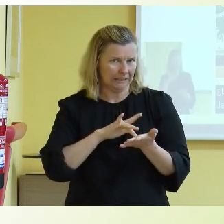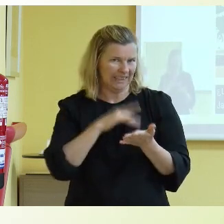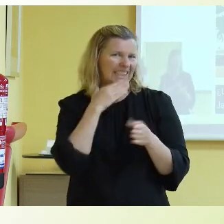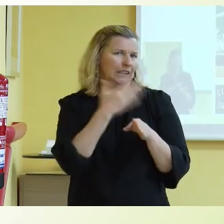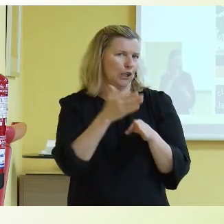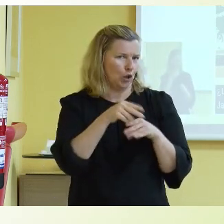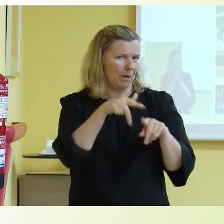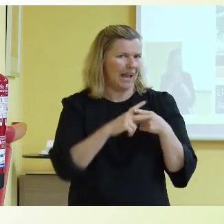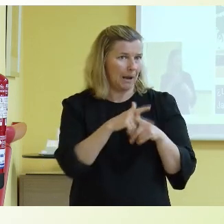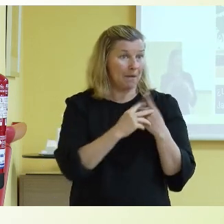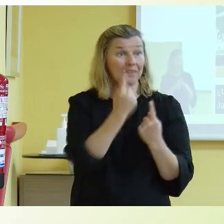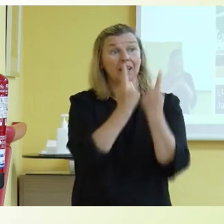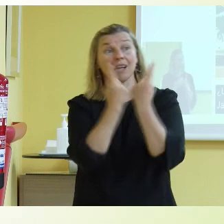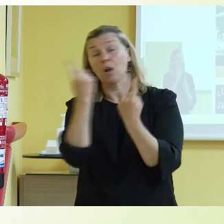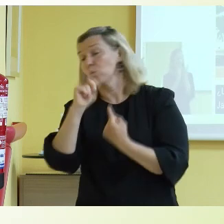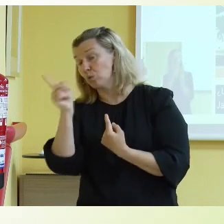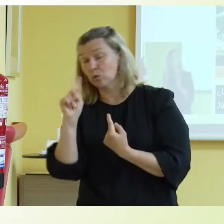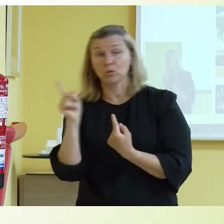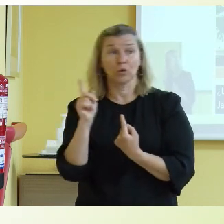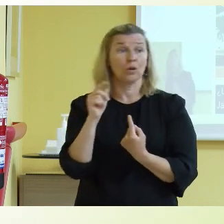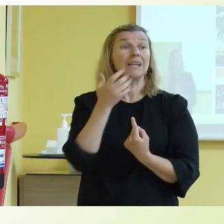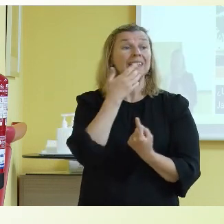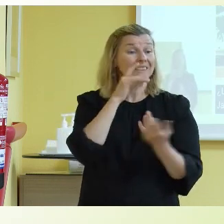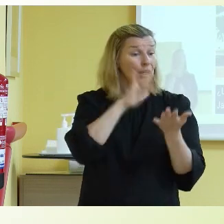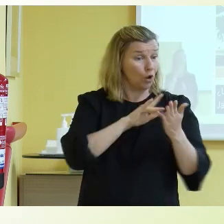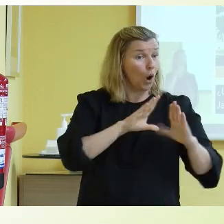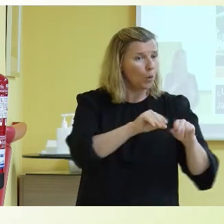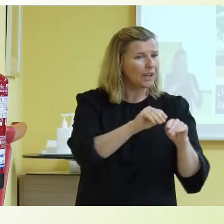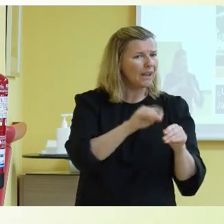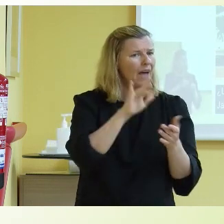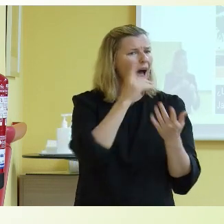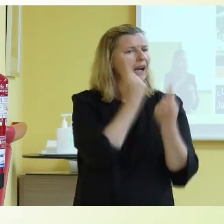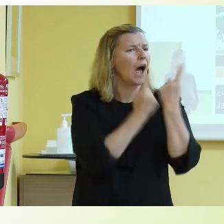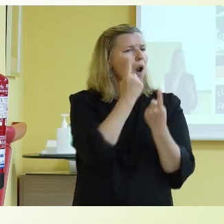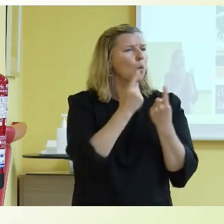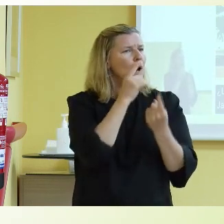estas herramientas. Algunos de vosotros no. Los que los habéis utilizado, ¿habéis llamado alguna vez